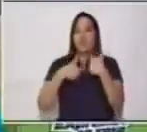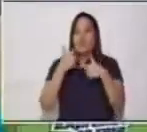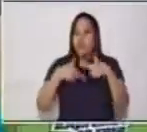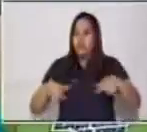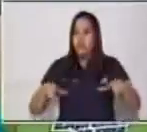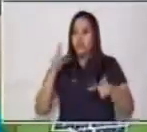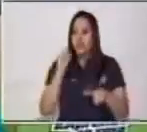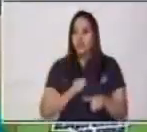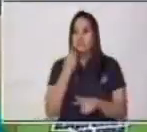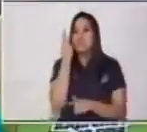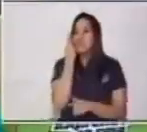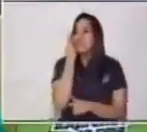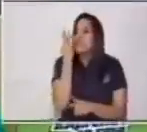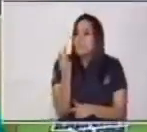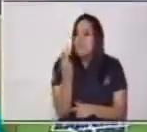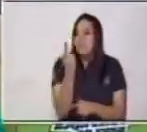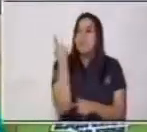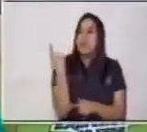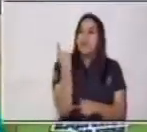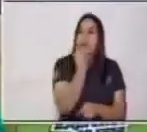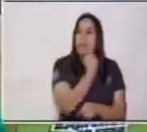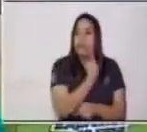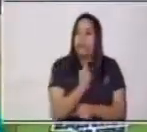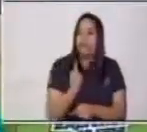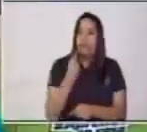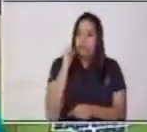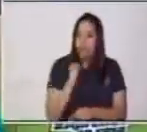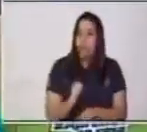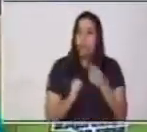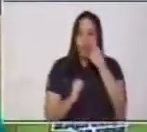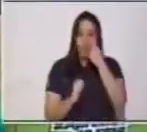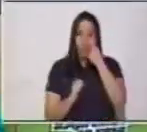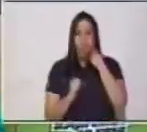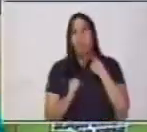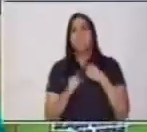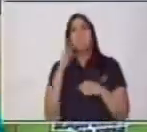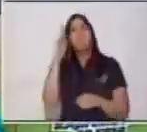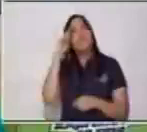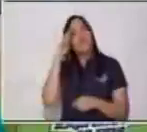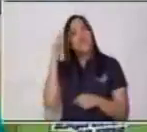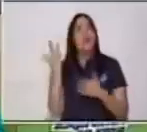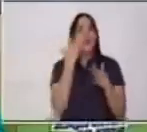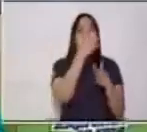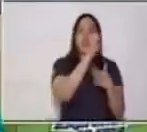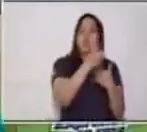Vamos a ver detenidamente el texto narrativo. ¿Te recuerdas los componentes o la